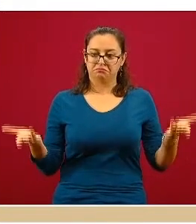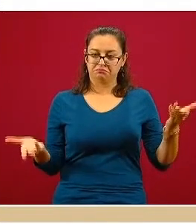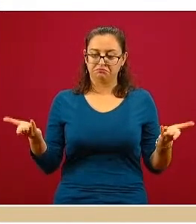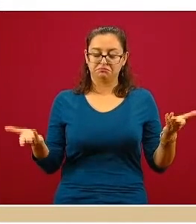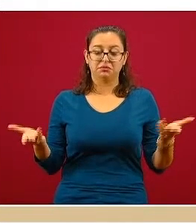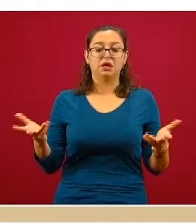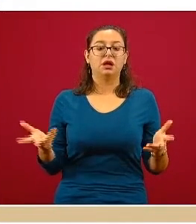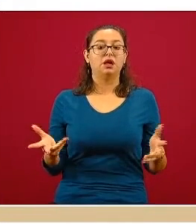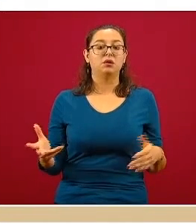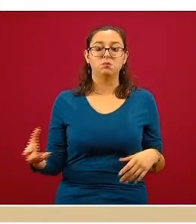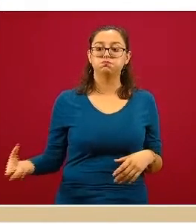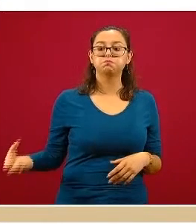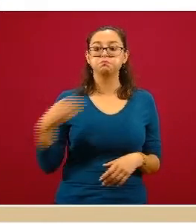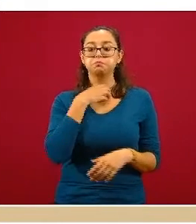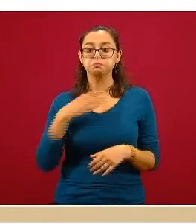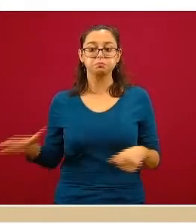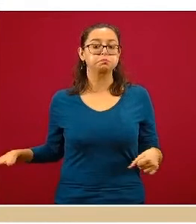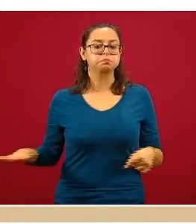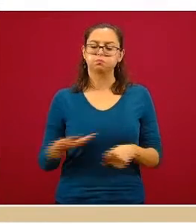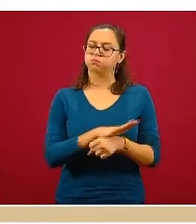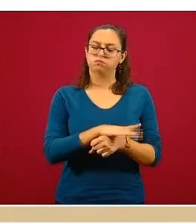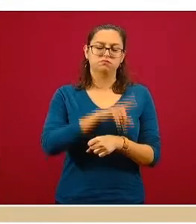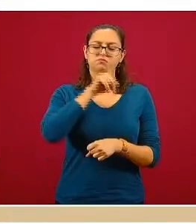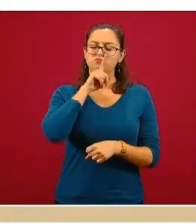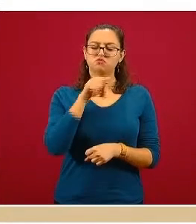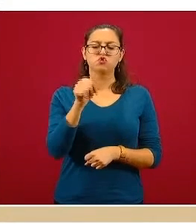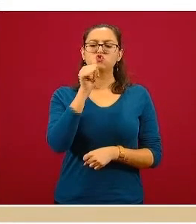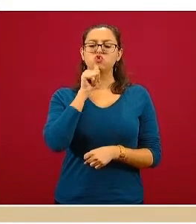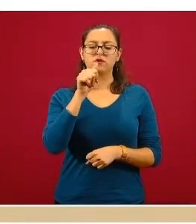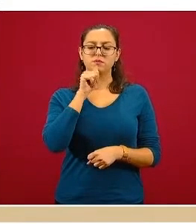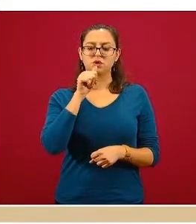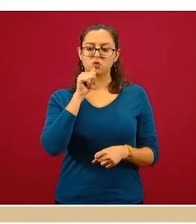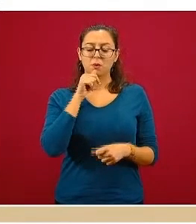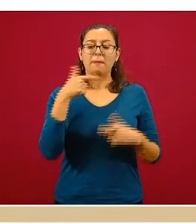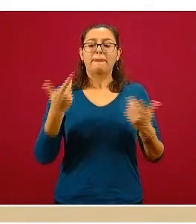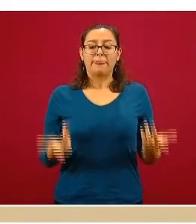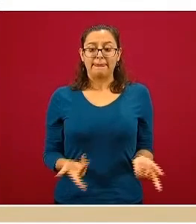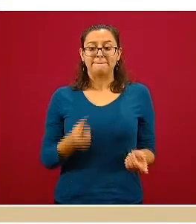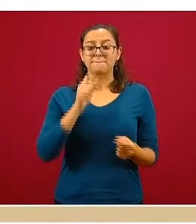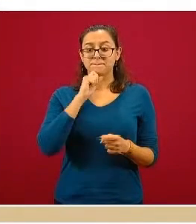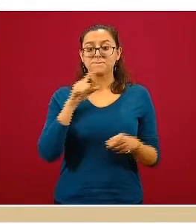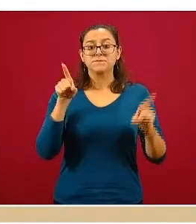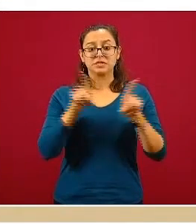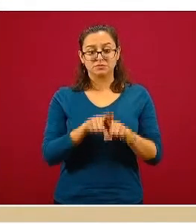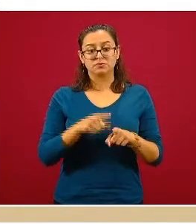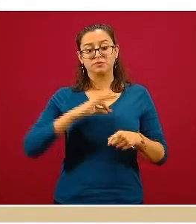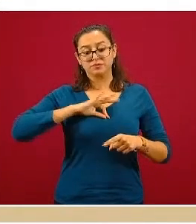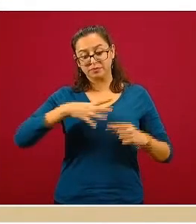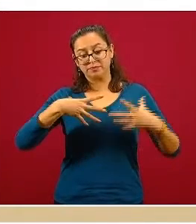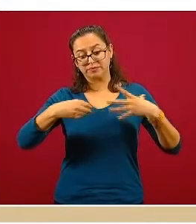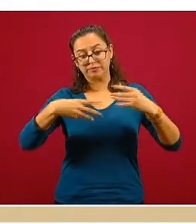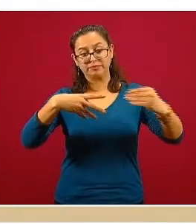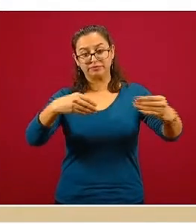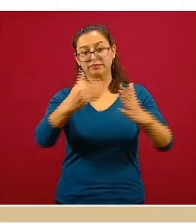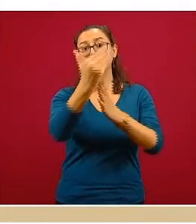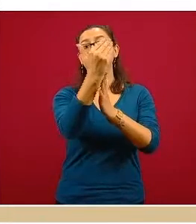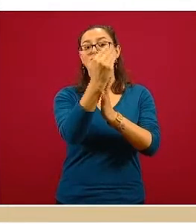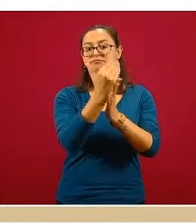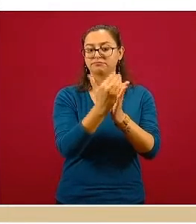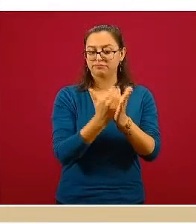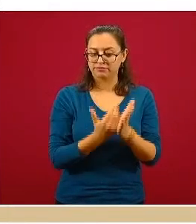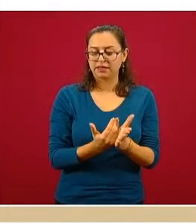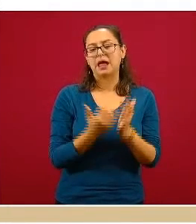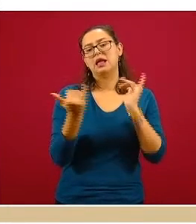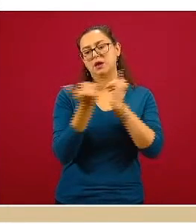han llegado a la saturación como tal, y dependiendo de cómo la epidemia vaya disminuyendo en estas entidades, lógicamente habrá